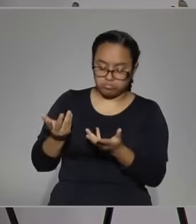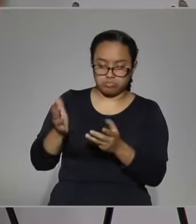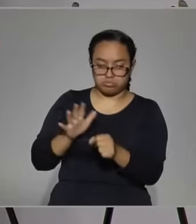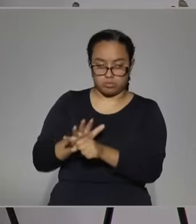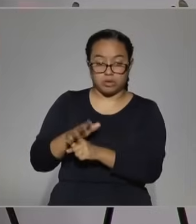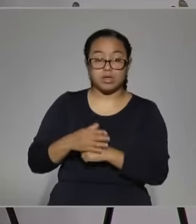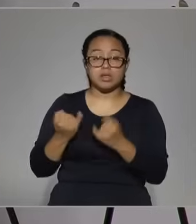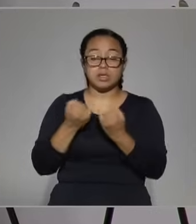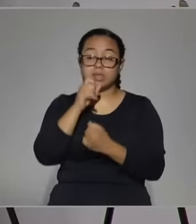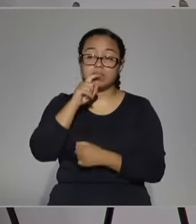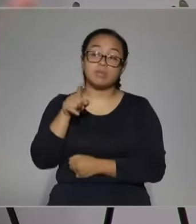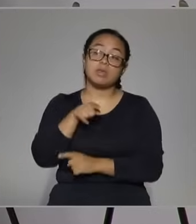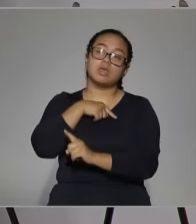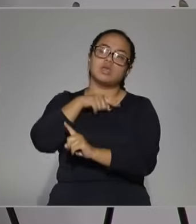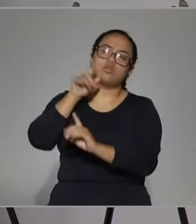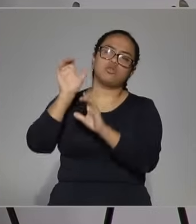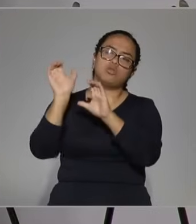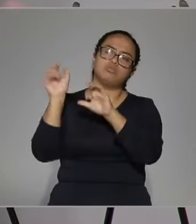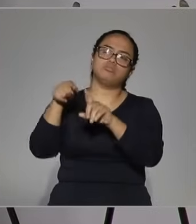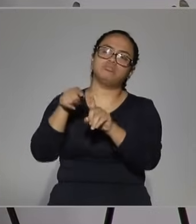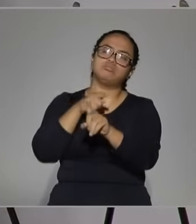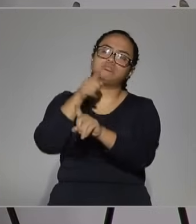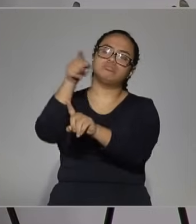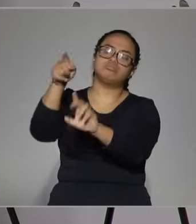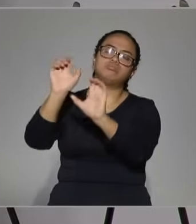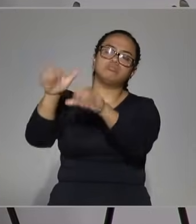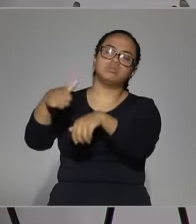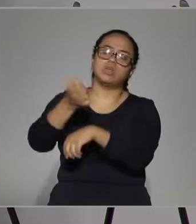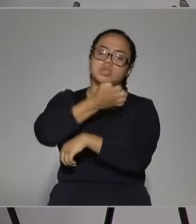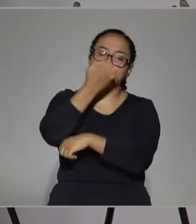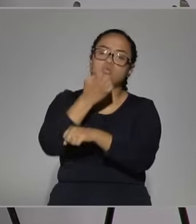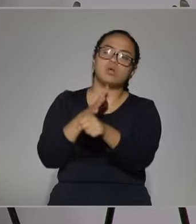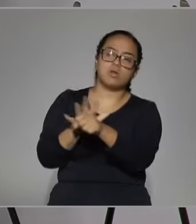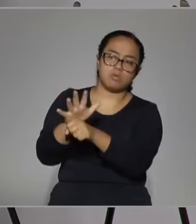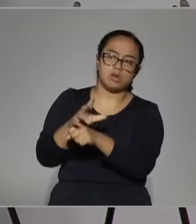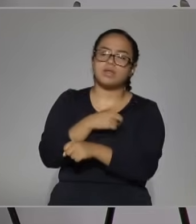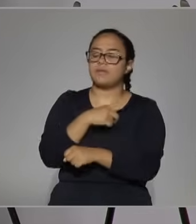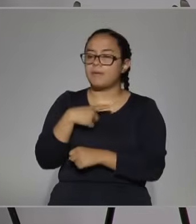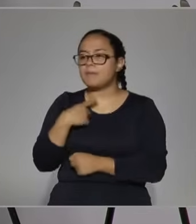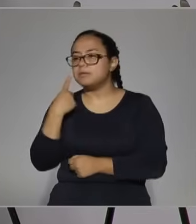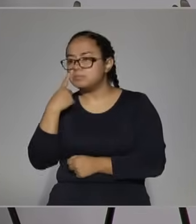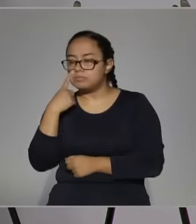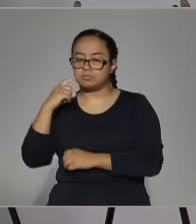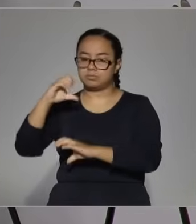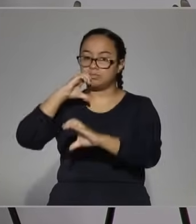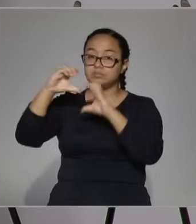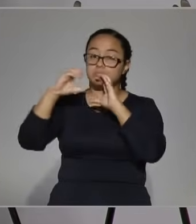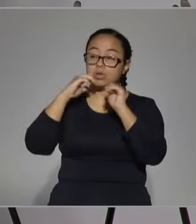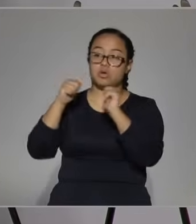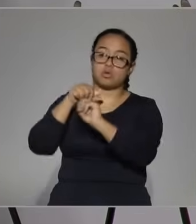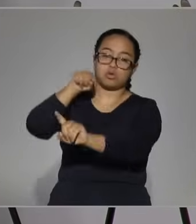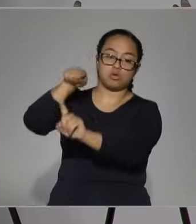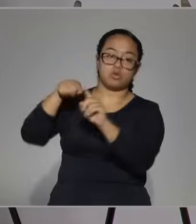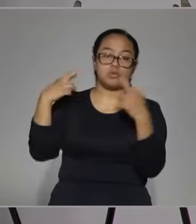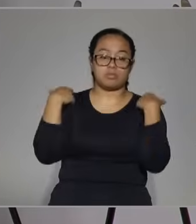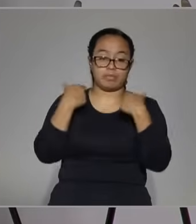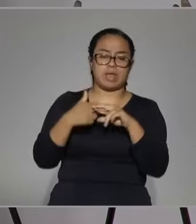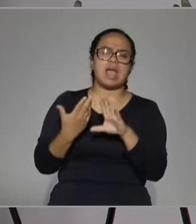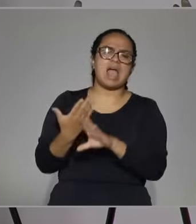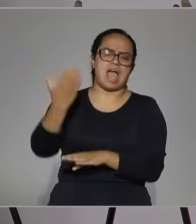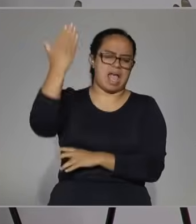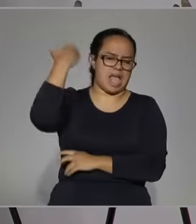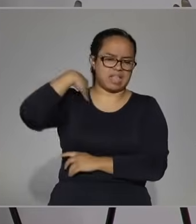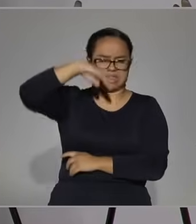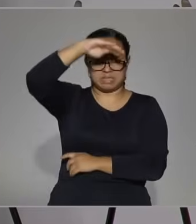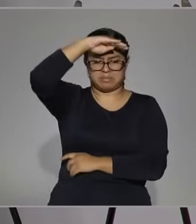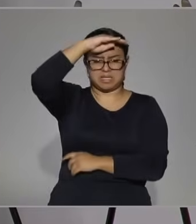reconocer qué tipo de escuela, a qué tipo de escuela están llegando, y si es posible establecer una comunicación directa con los maestros, que antes era muy normal. O